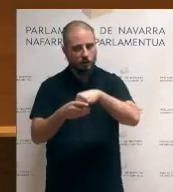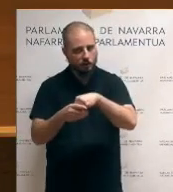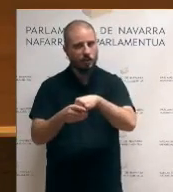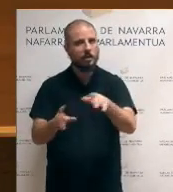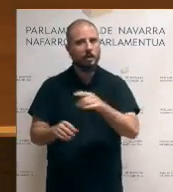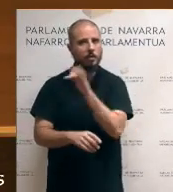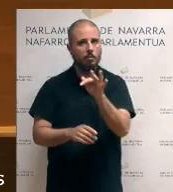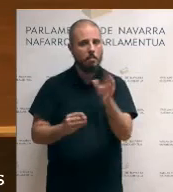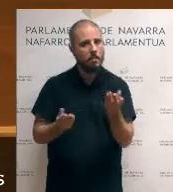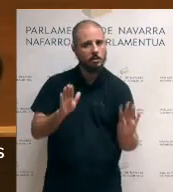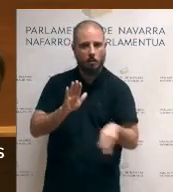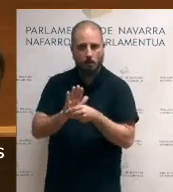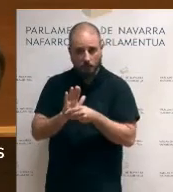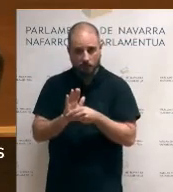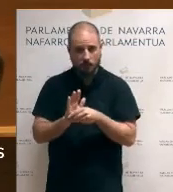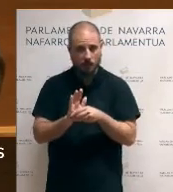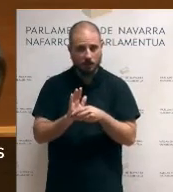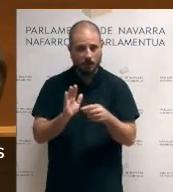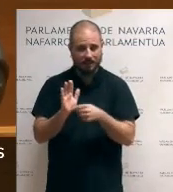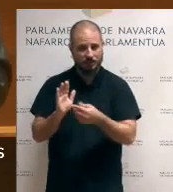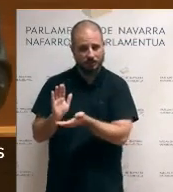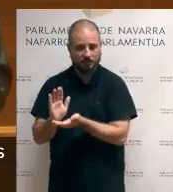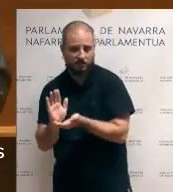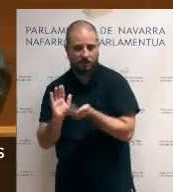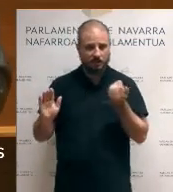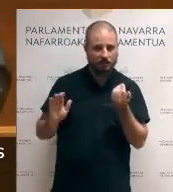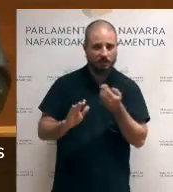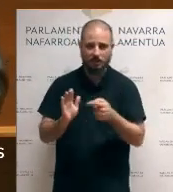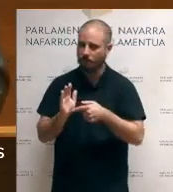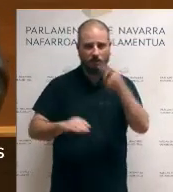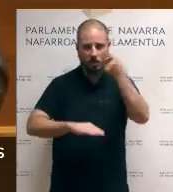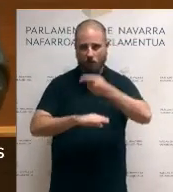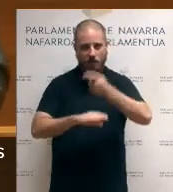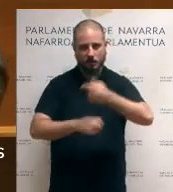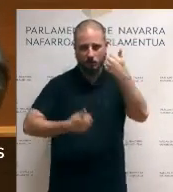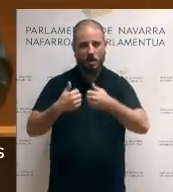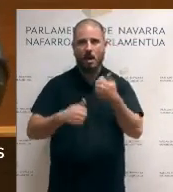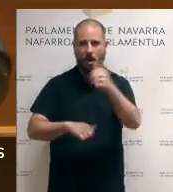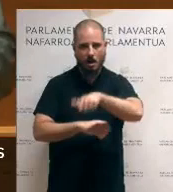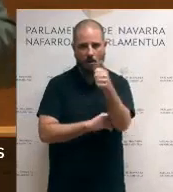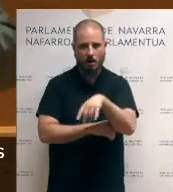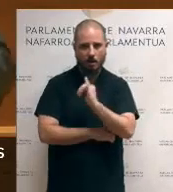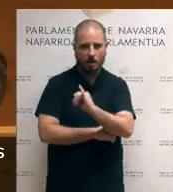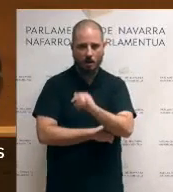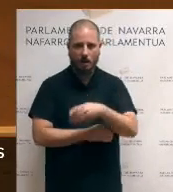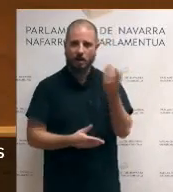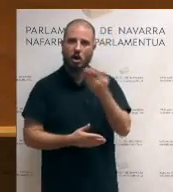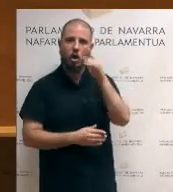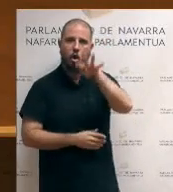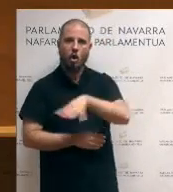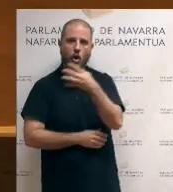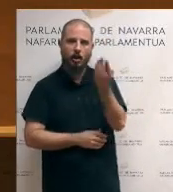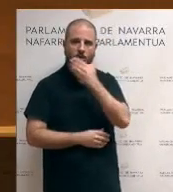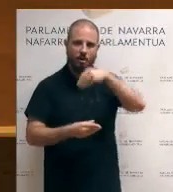actividades complementarias, que eran el objeto del famoso PIN, son obligatorias y evaluables. Se celebran en horario escolar y con el